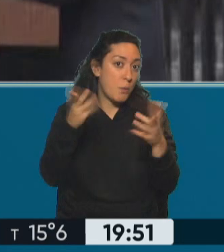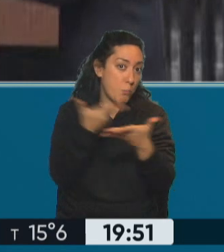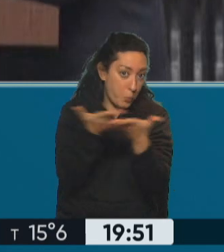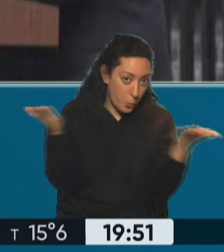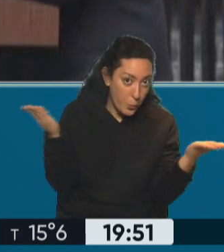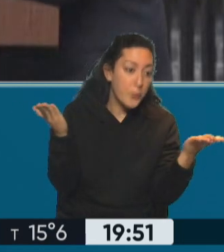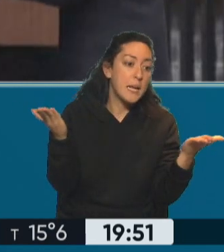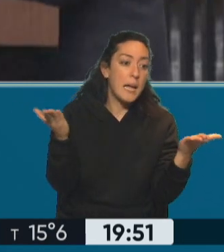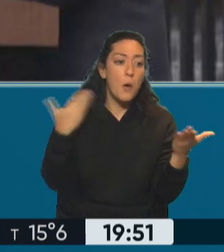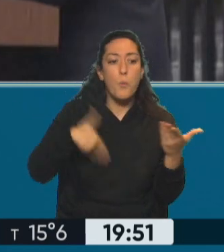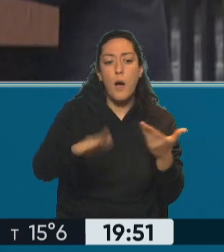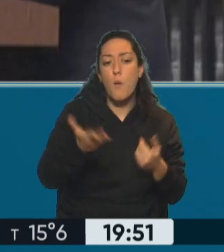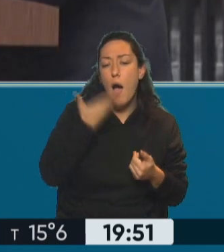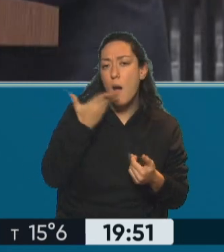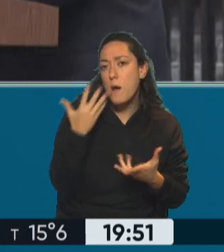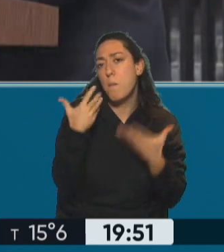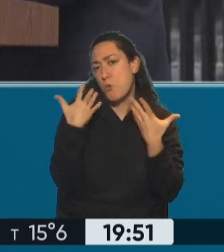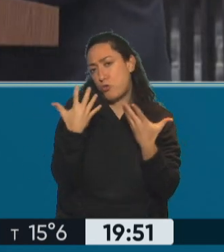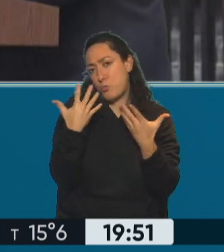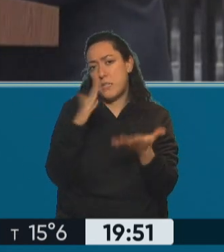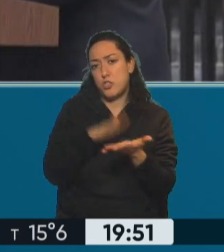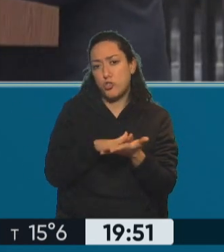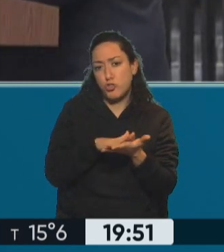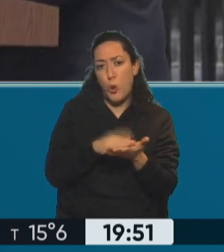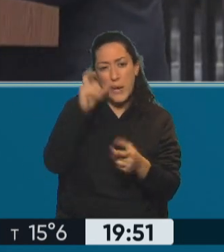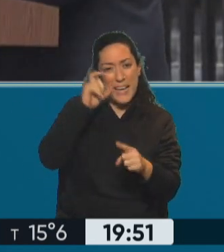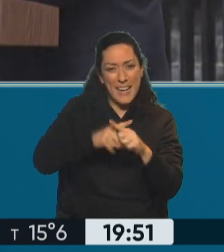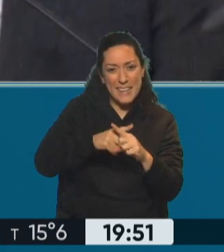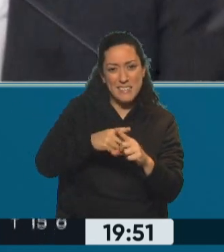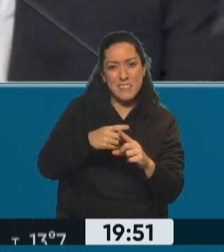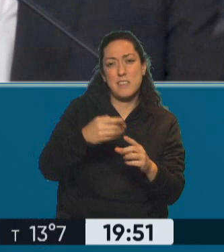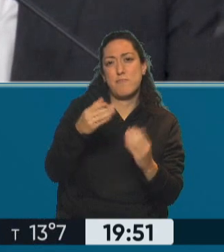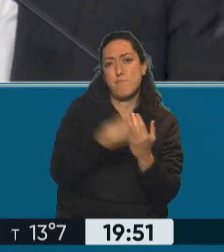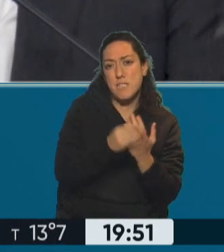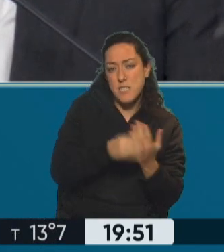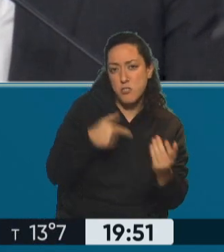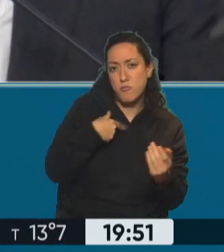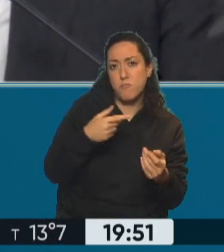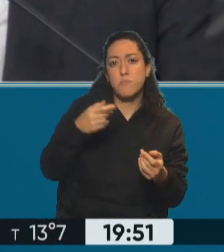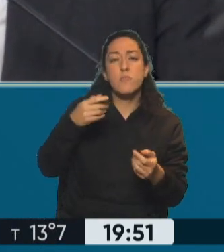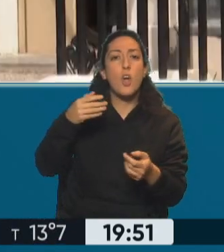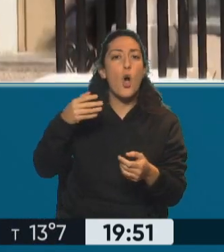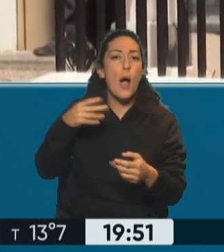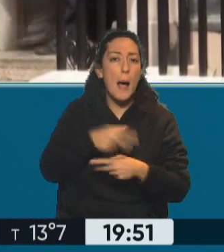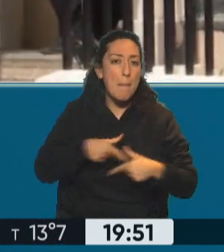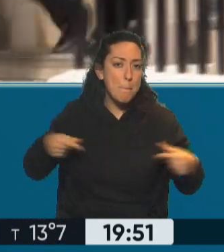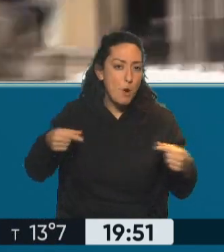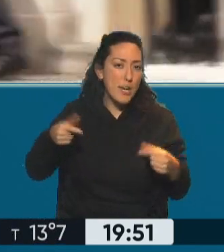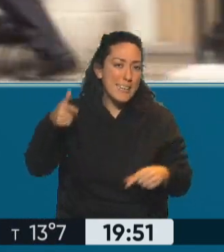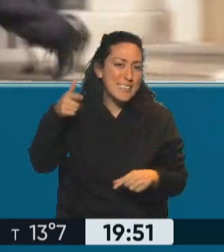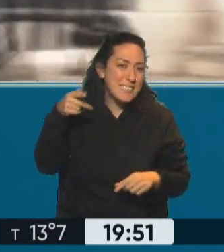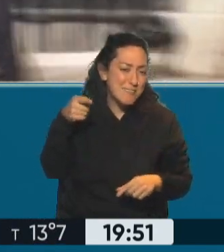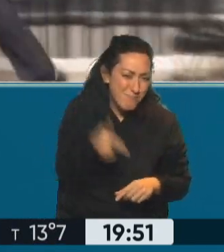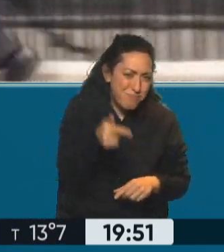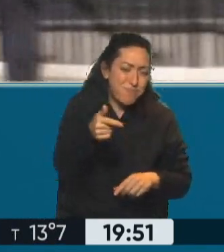estar hablando, por supuesto, del asesinato del ex premier japonés Shinzo Abe, ¿no?, que conmocionó a todo